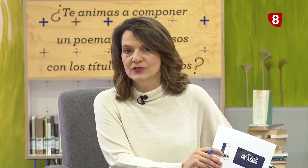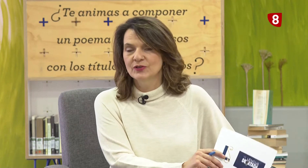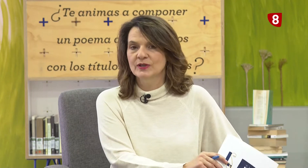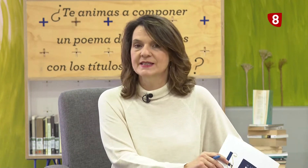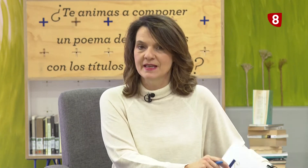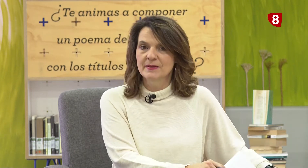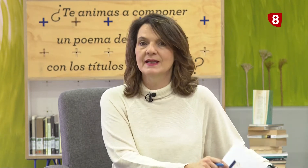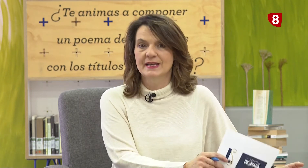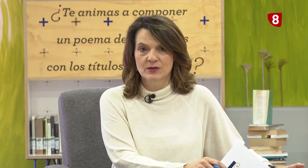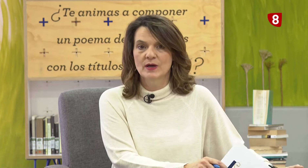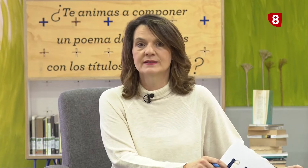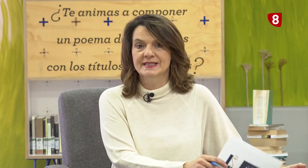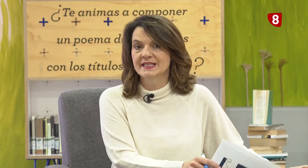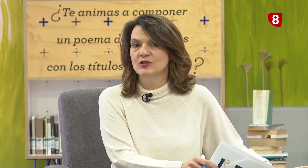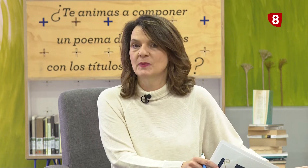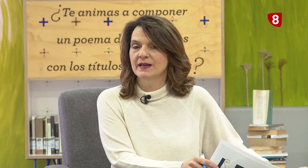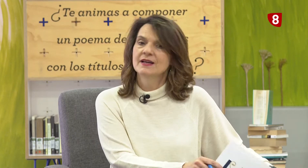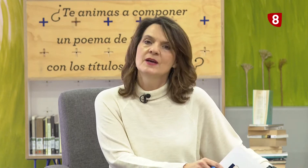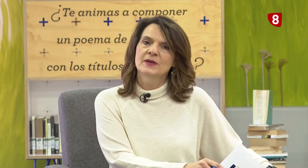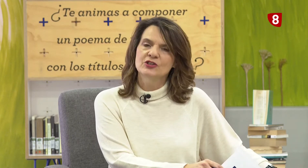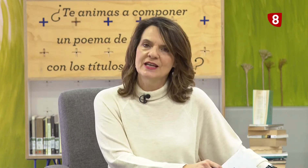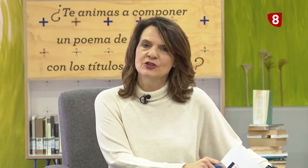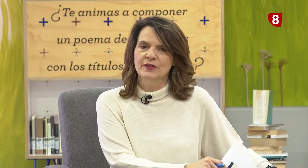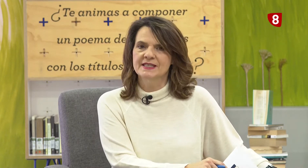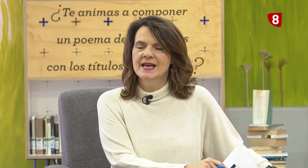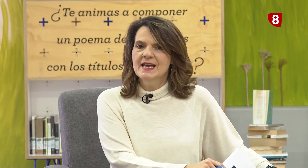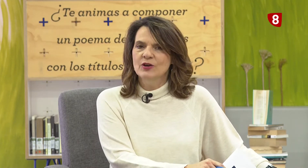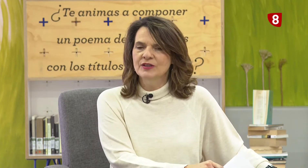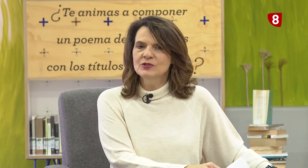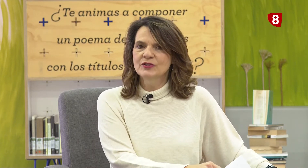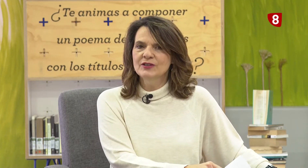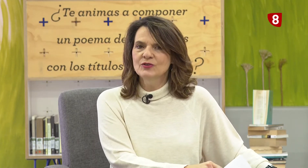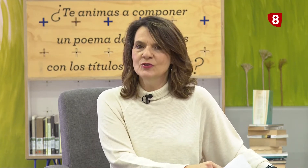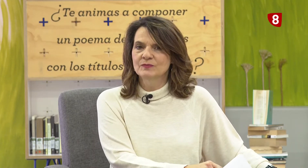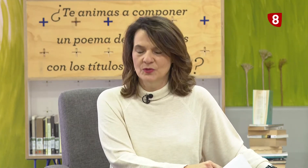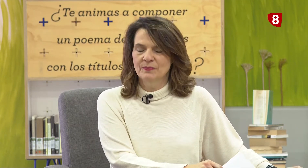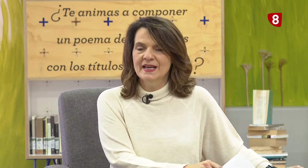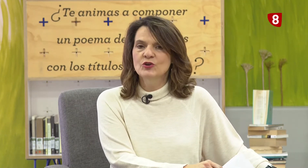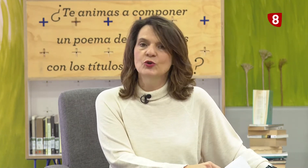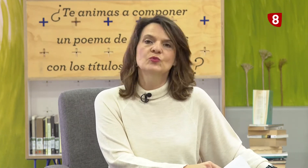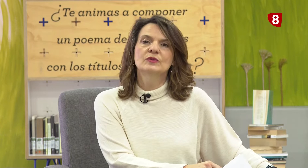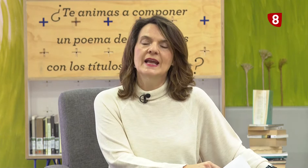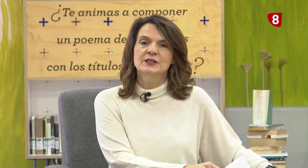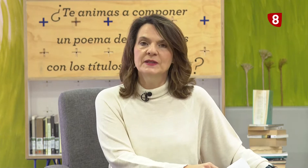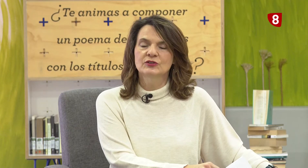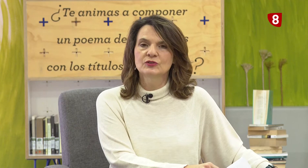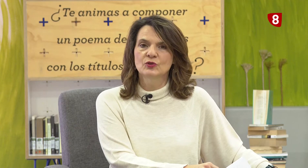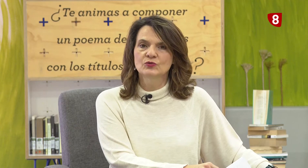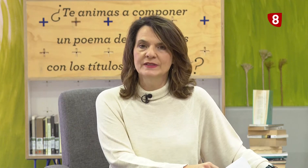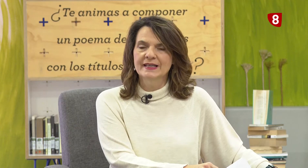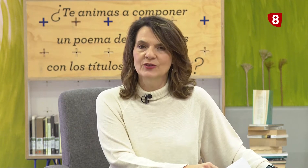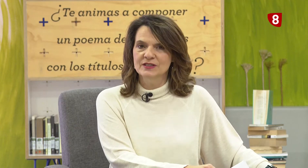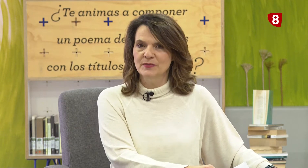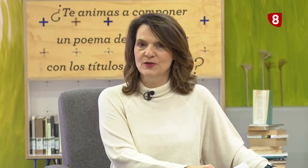sonidos lo que se llama la lengua de signos para personas sordas. Contamos para ello con un experto,